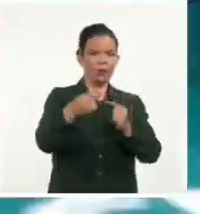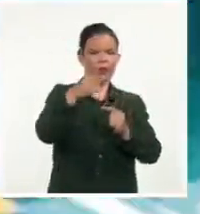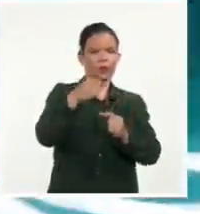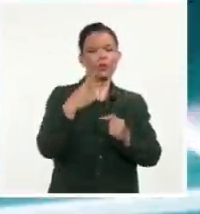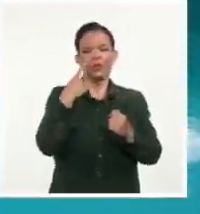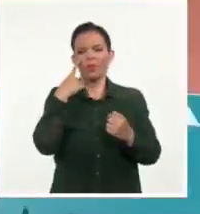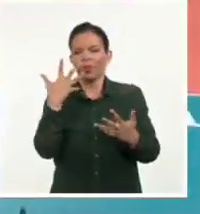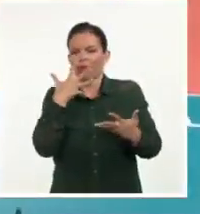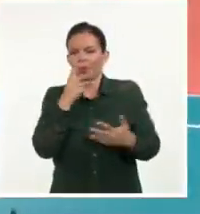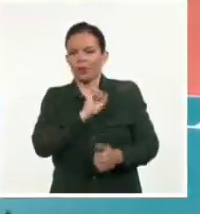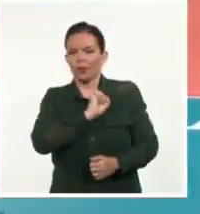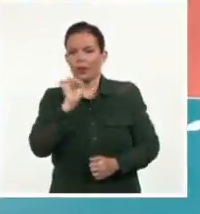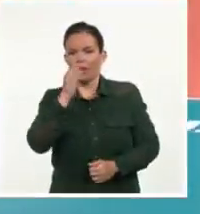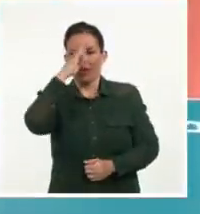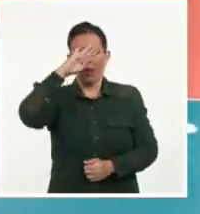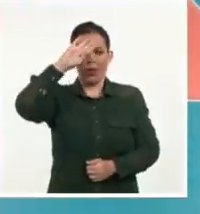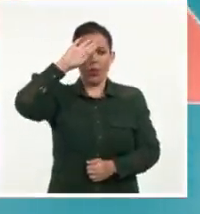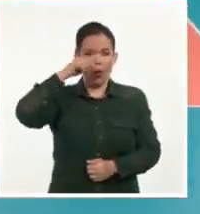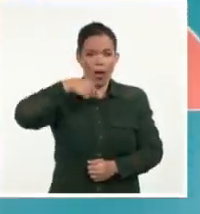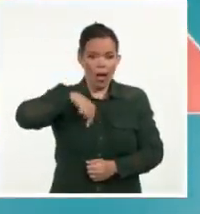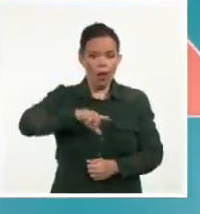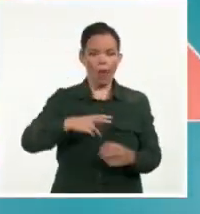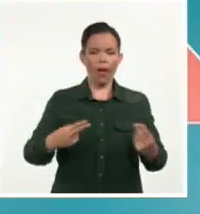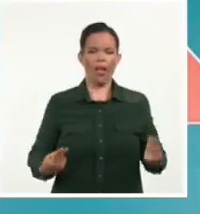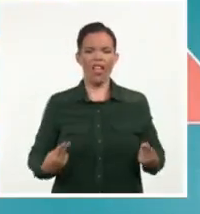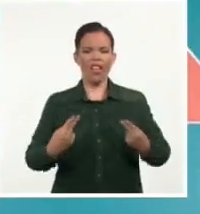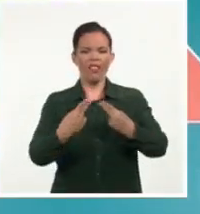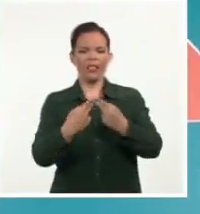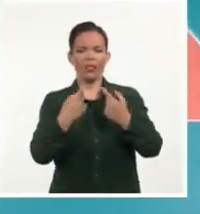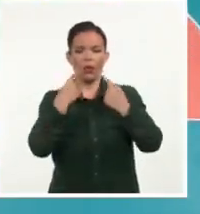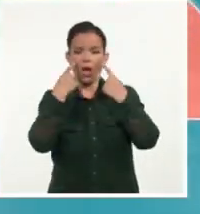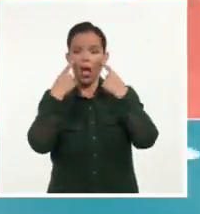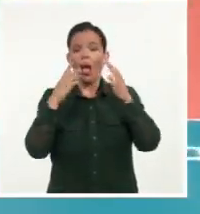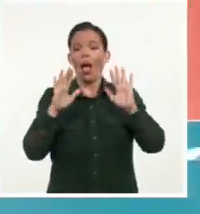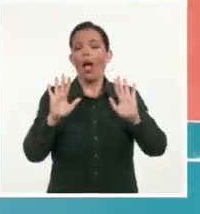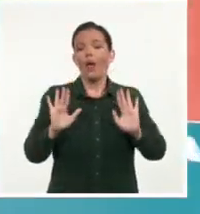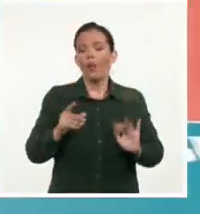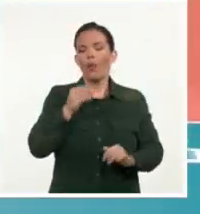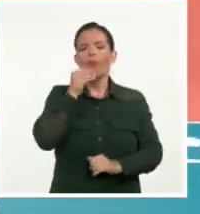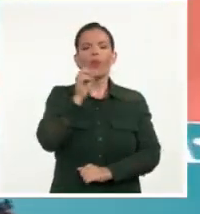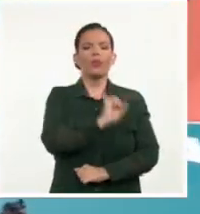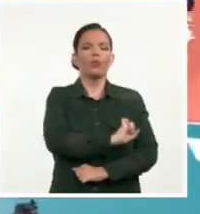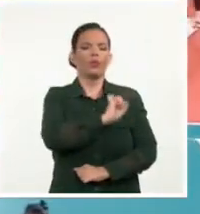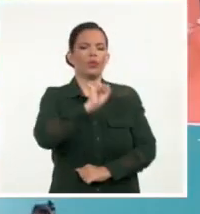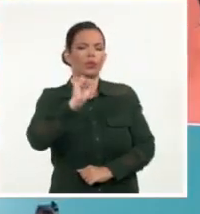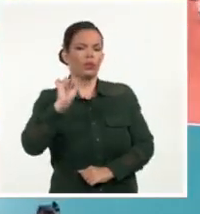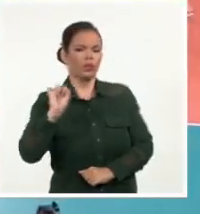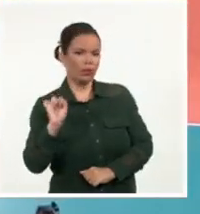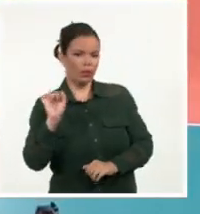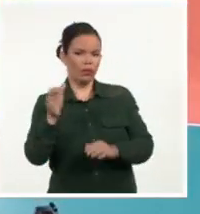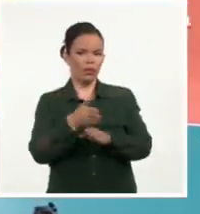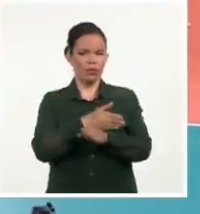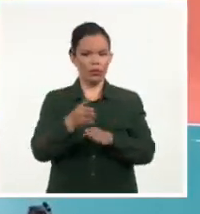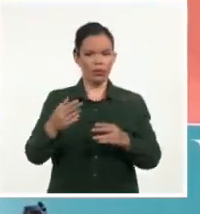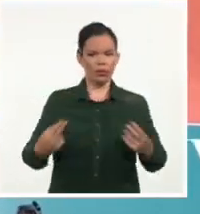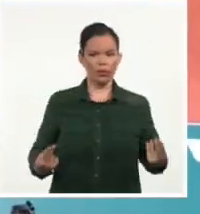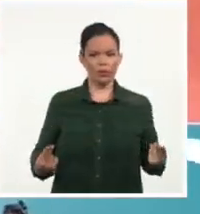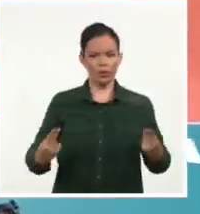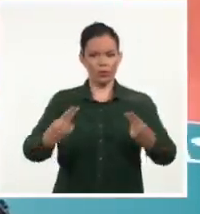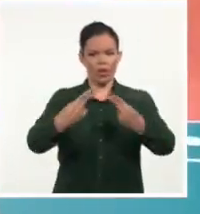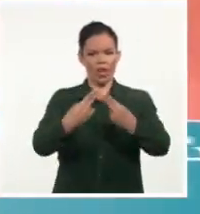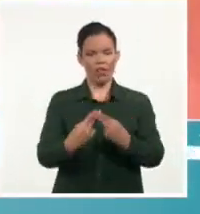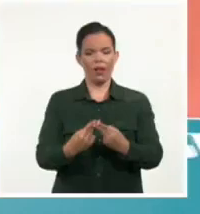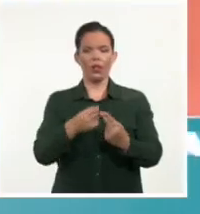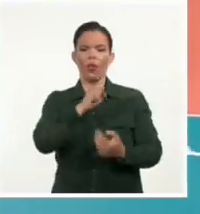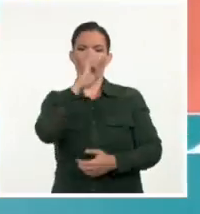la derrota 'cuba llega a este compromiso con balance de una sonrisa frente a qatar y par de descalabros sufridos versus brasileños